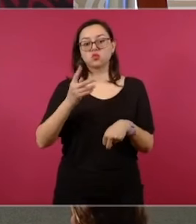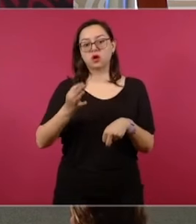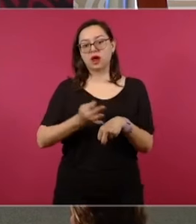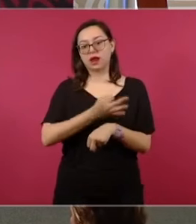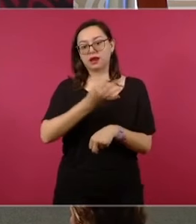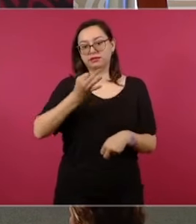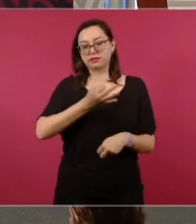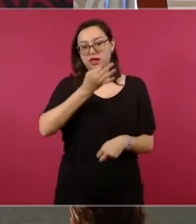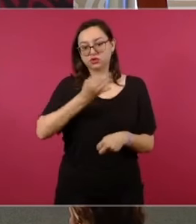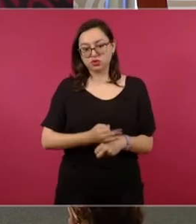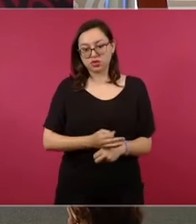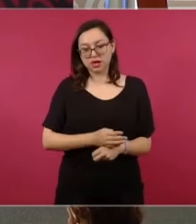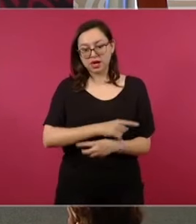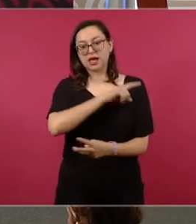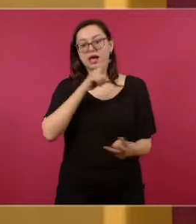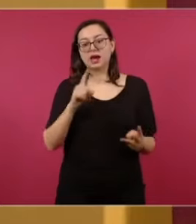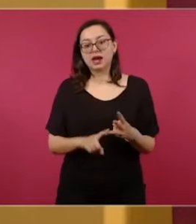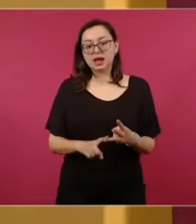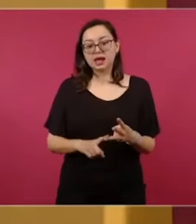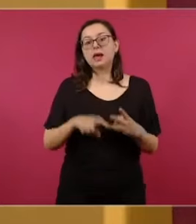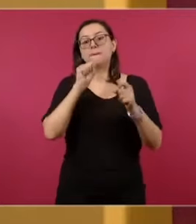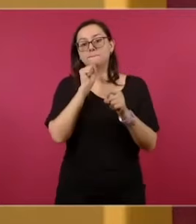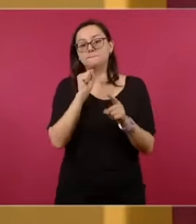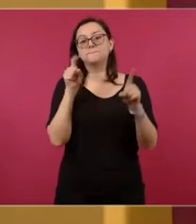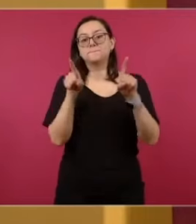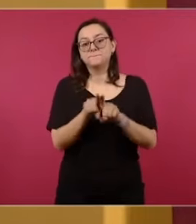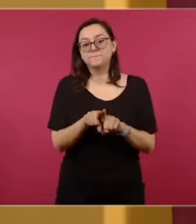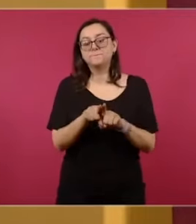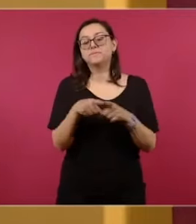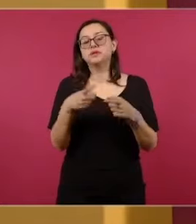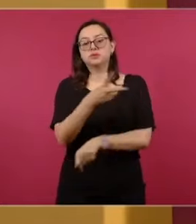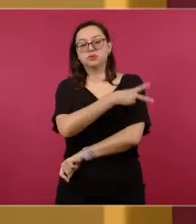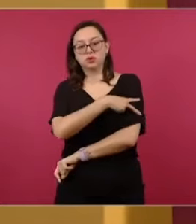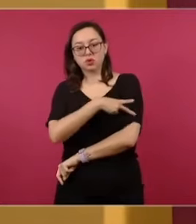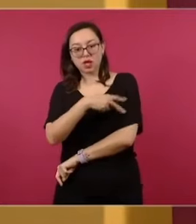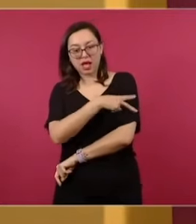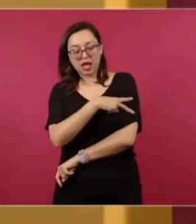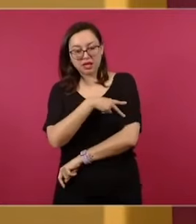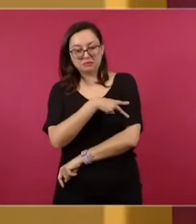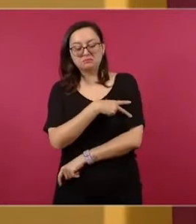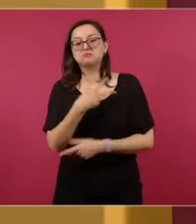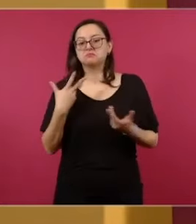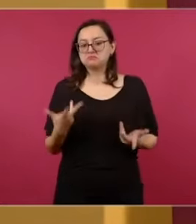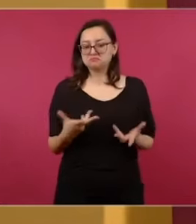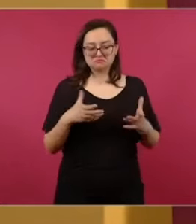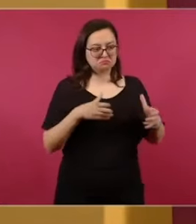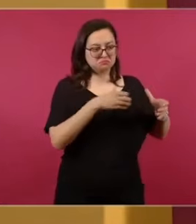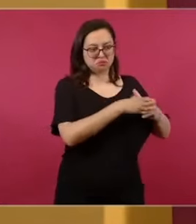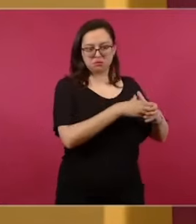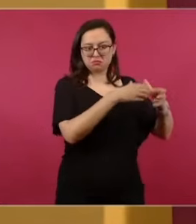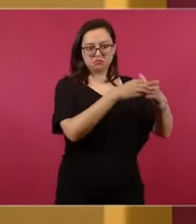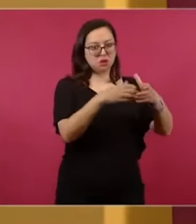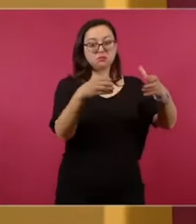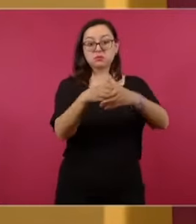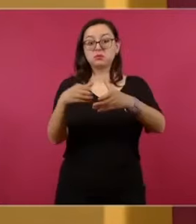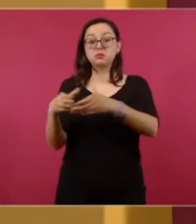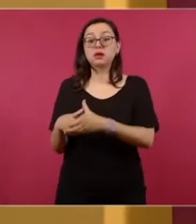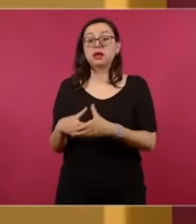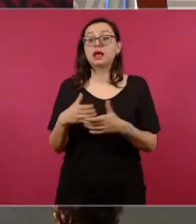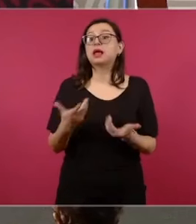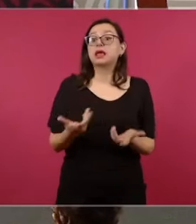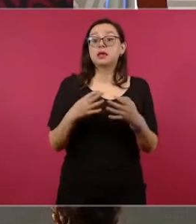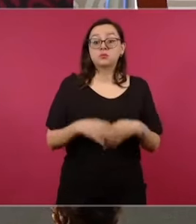se eligieron durante las asambleas que se realizaron en abril y que reciben los recursos. Una cosa importante de señalar es que,